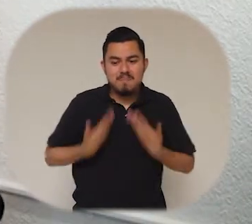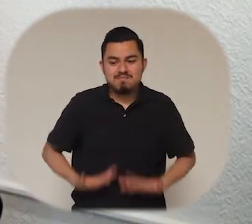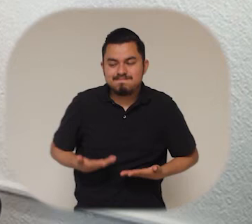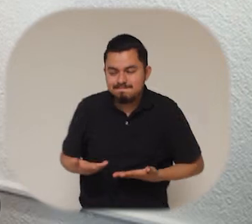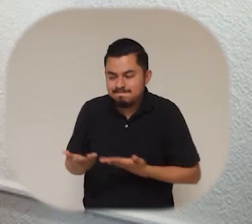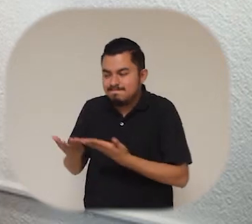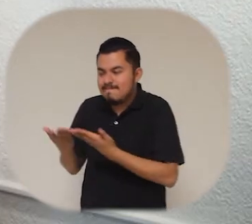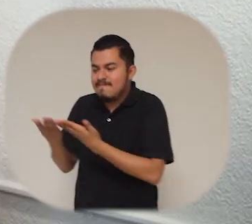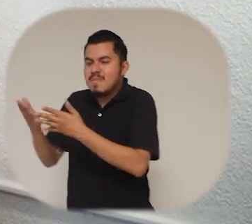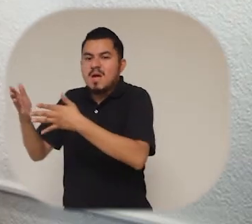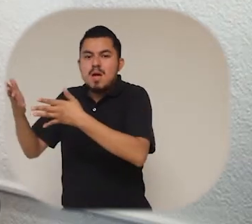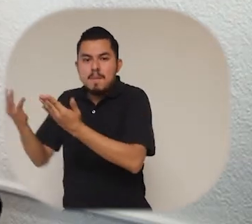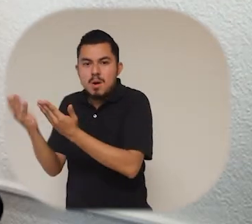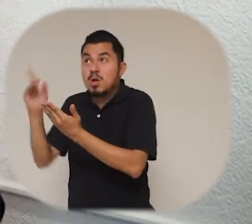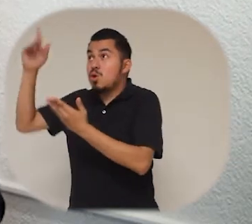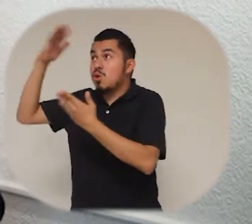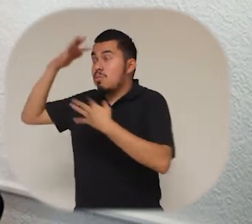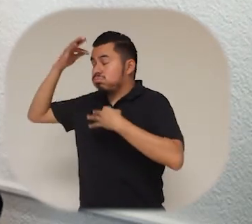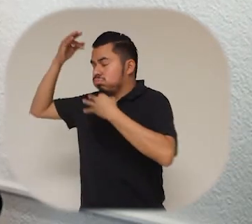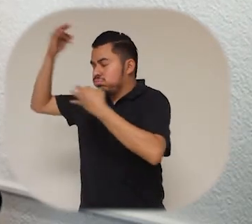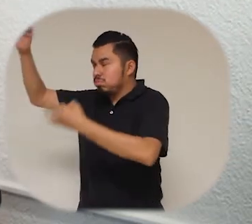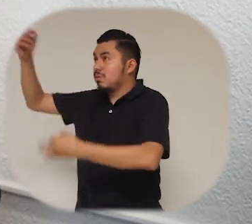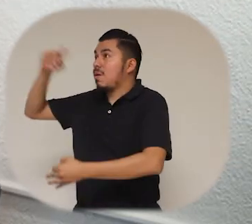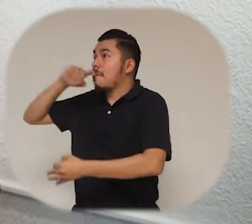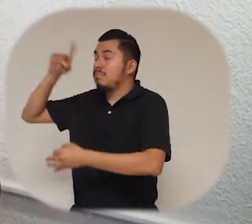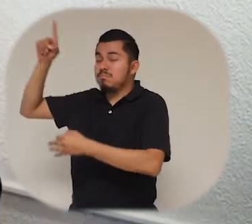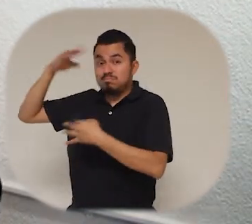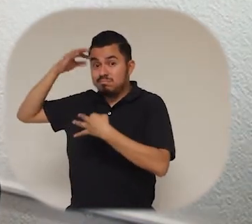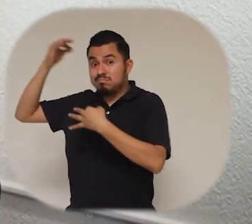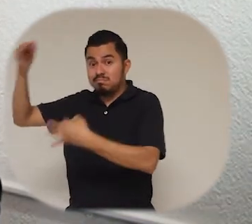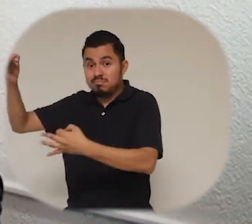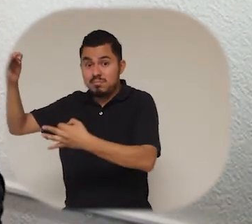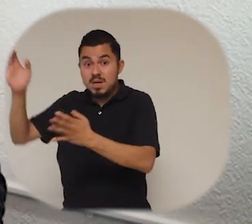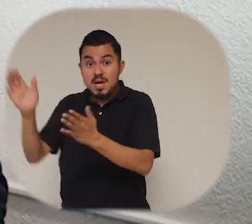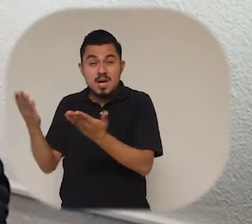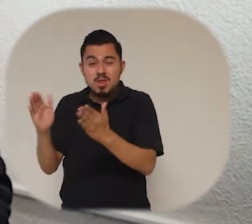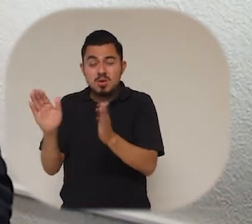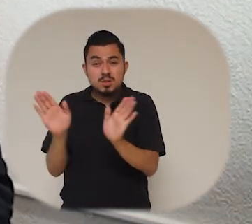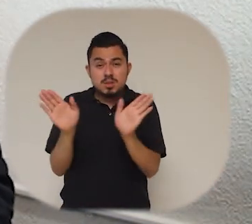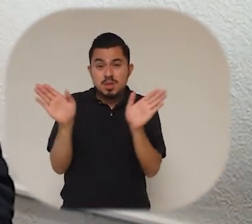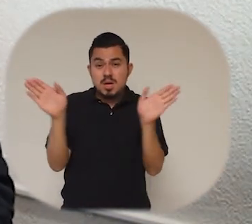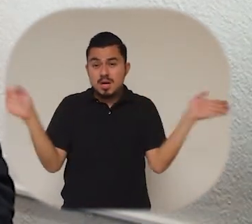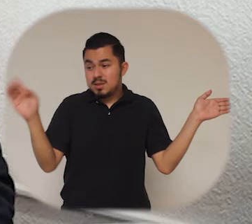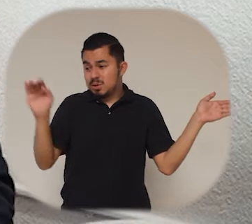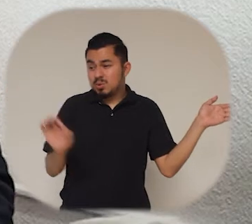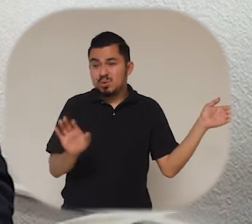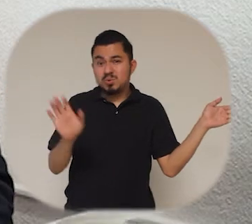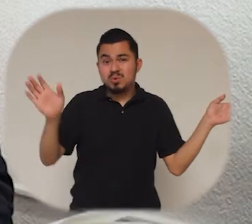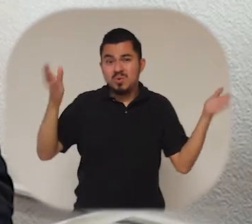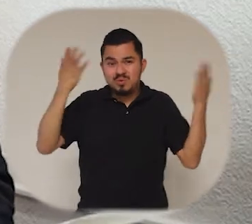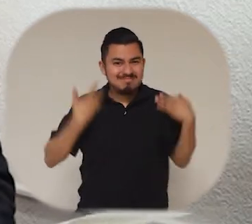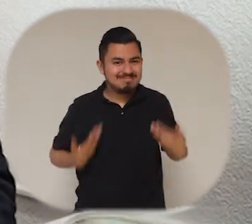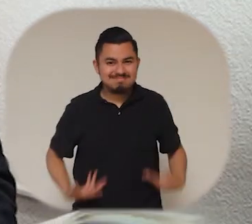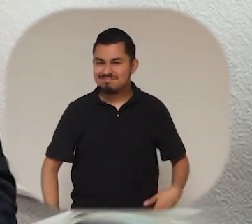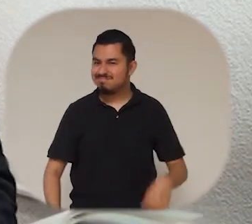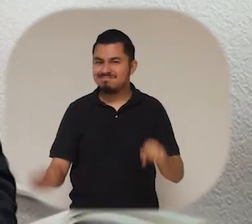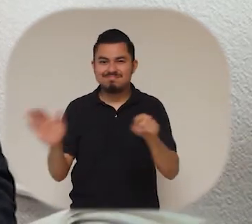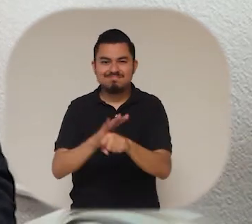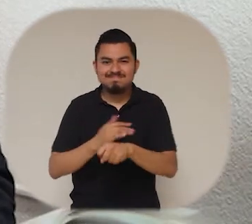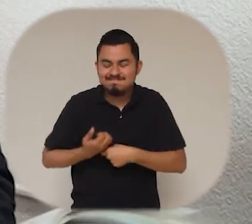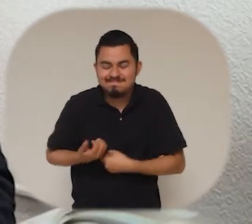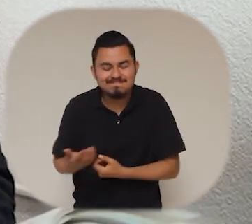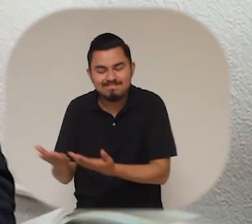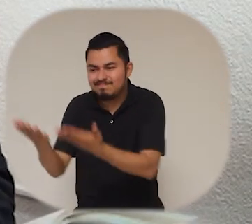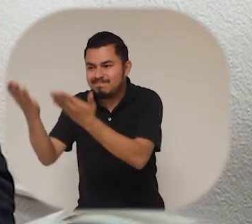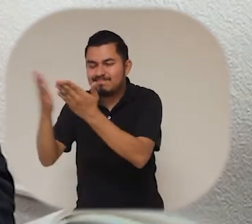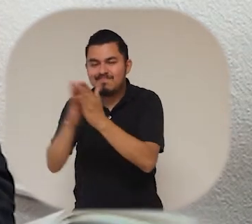Dios y Padres. Él se entregó sin reserva para poder rescatarnos. 2 Corintios capítulo